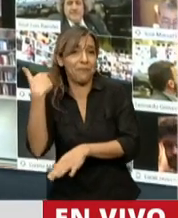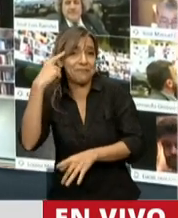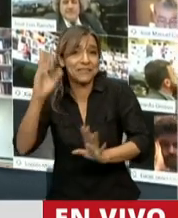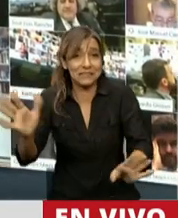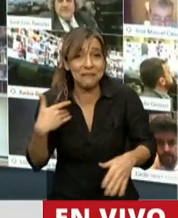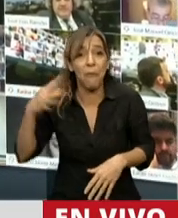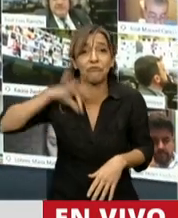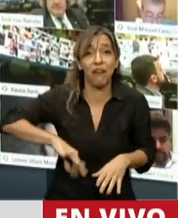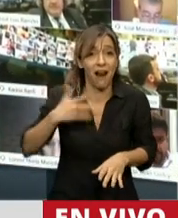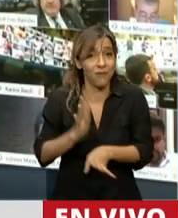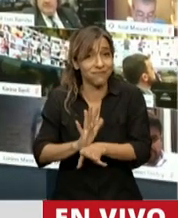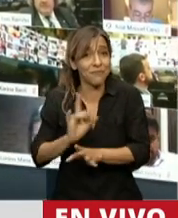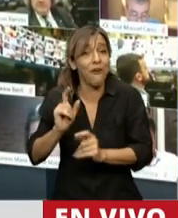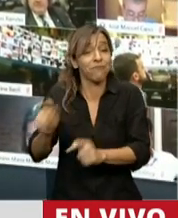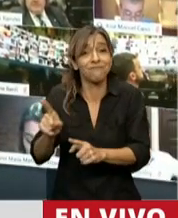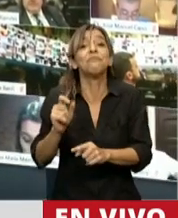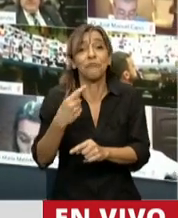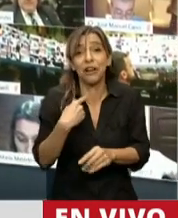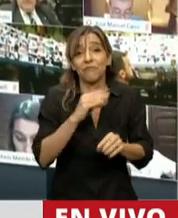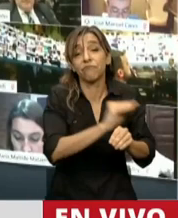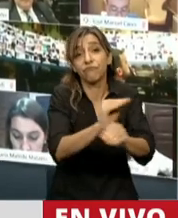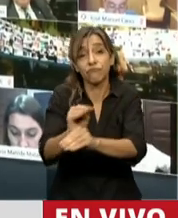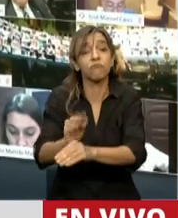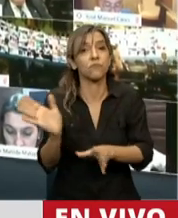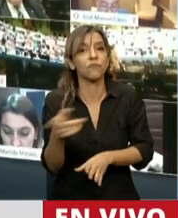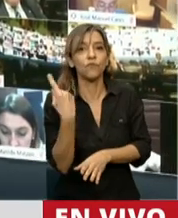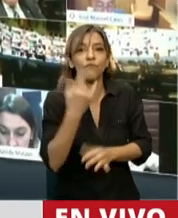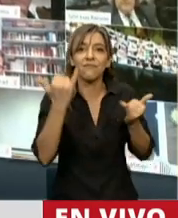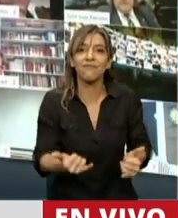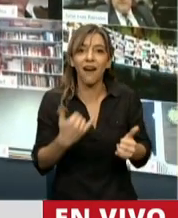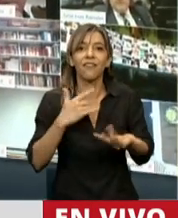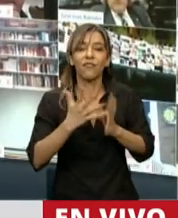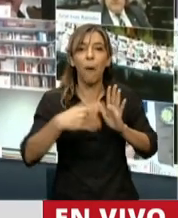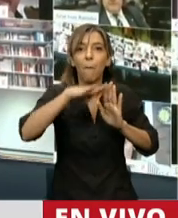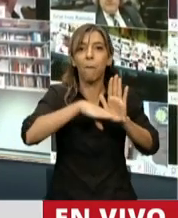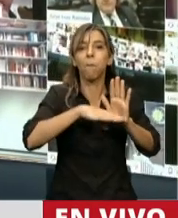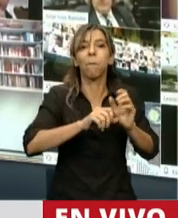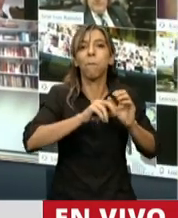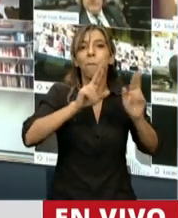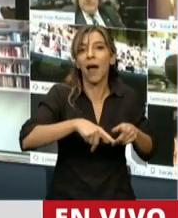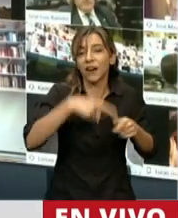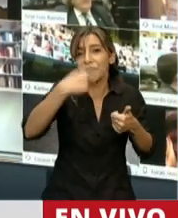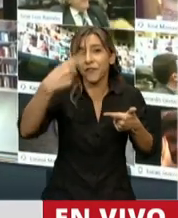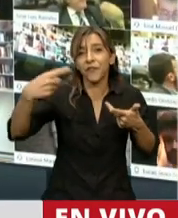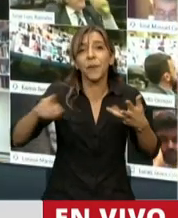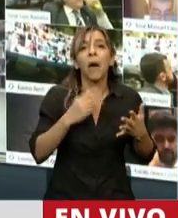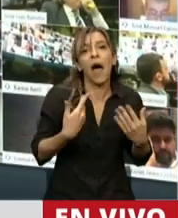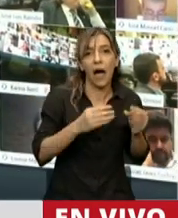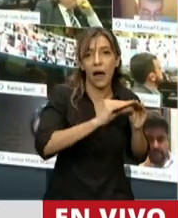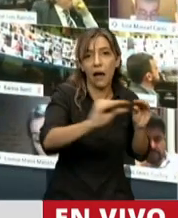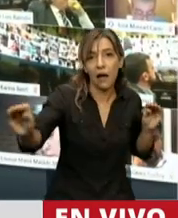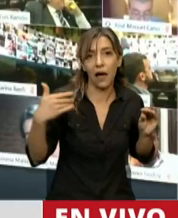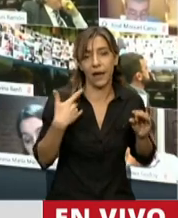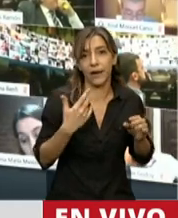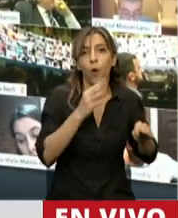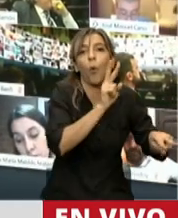Y por supuesto tenemos una red de organizaciones comunitarias que juega un papel muy importante en la contención. Les propongo, señor Presidente, a todos los diputados y